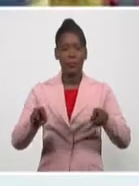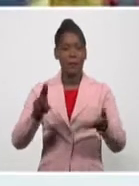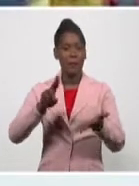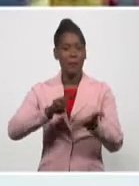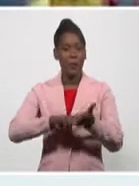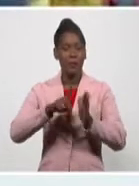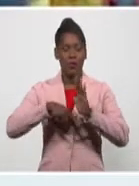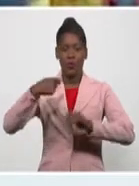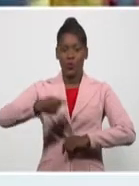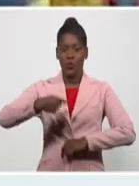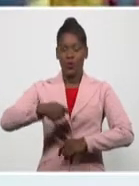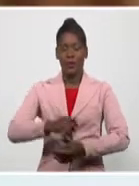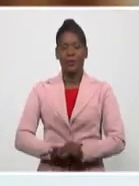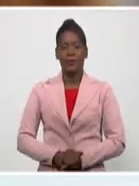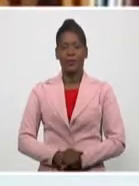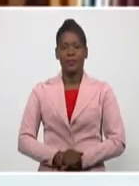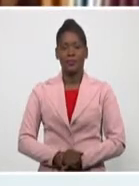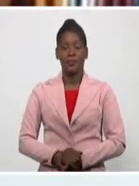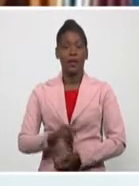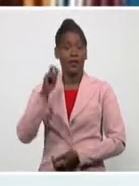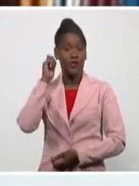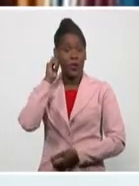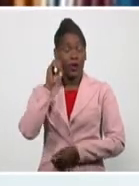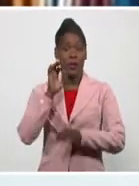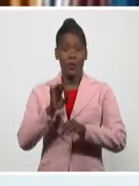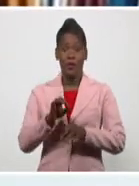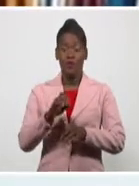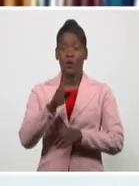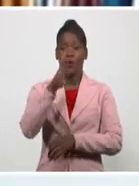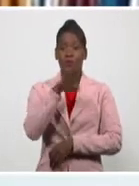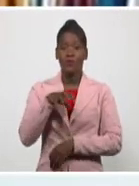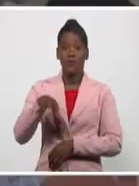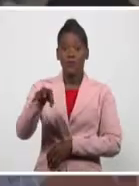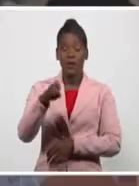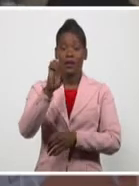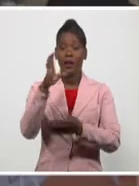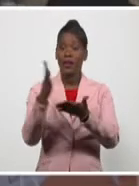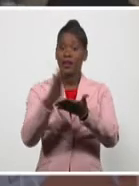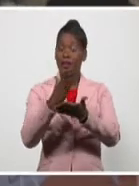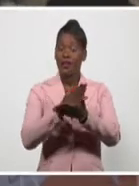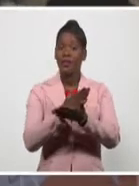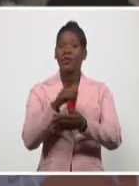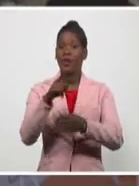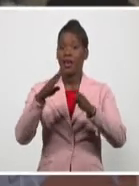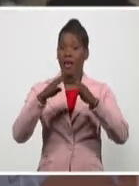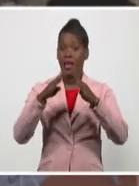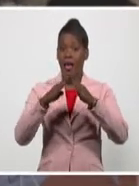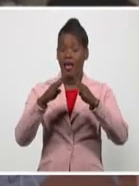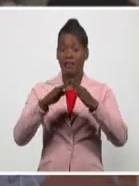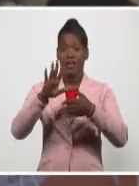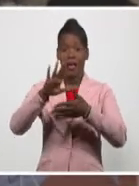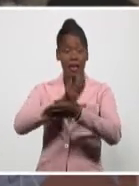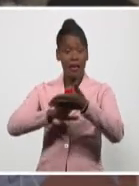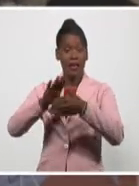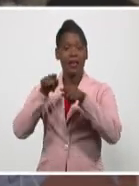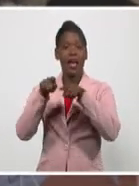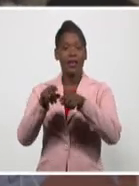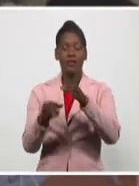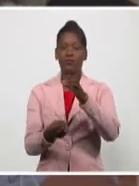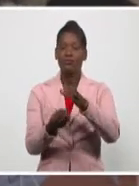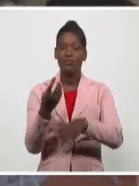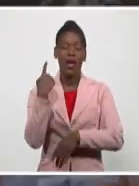durante la 19ª Feria Internacional del Libro, el Fondo Editorial Casa de las Américas inició la celebración por sus 60 años.